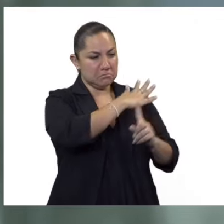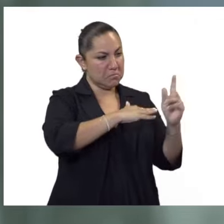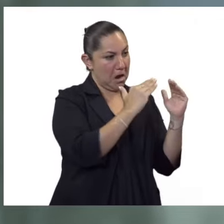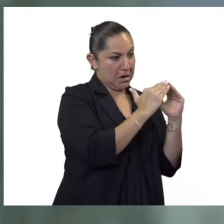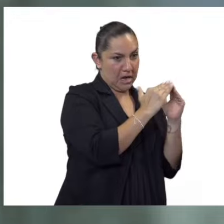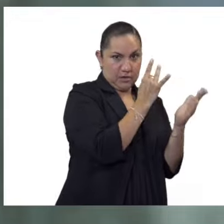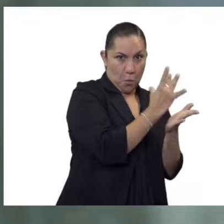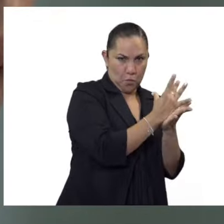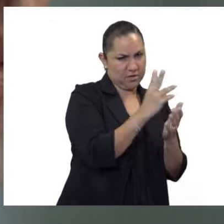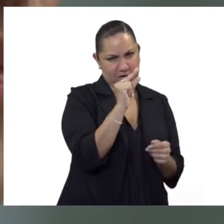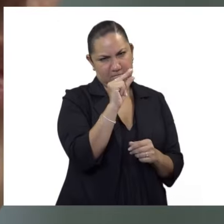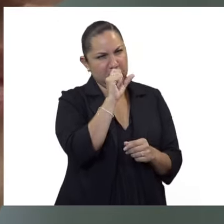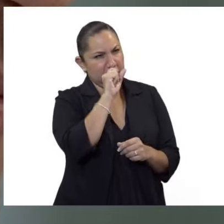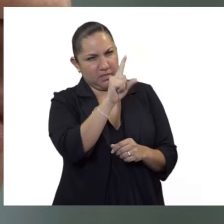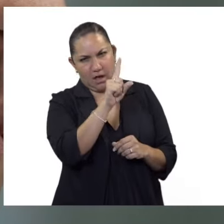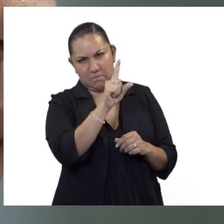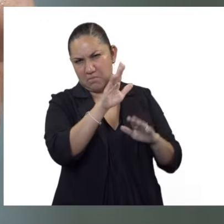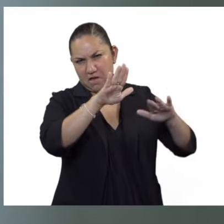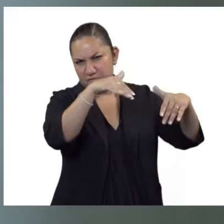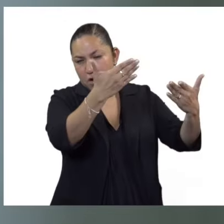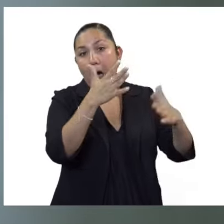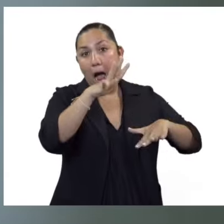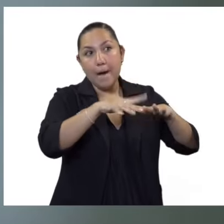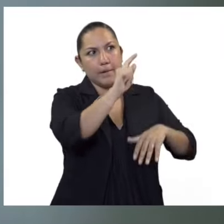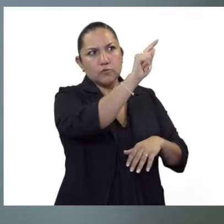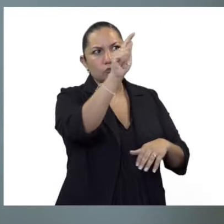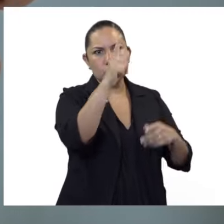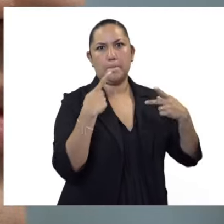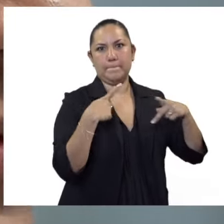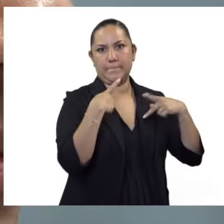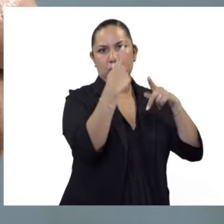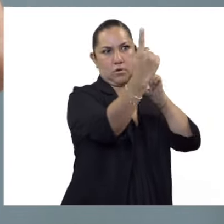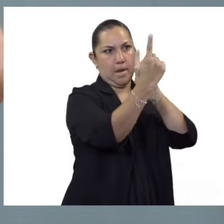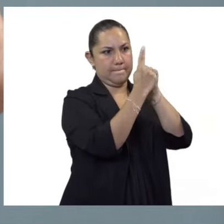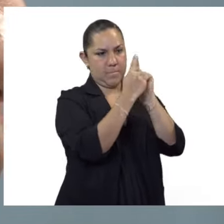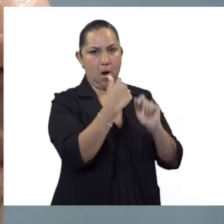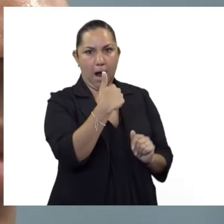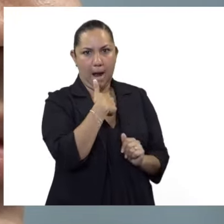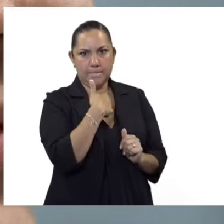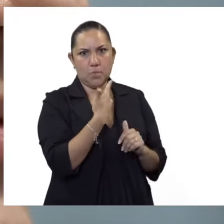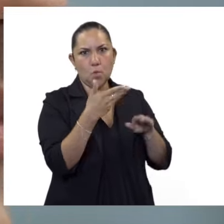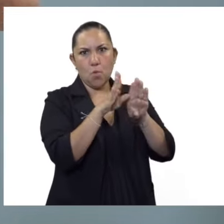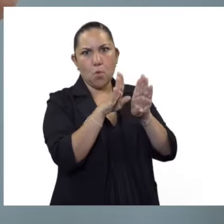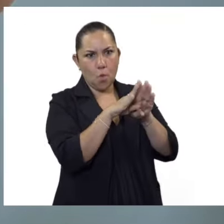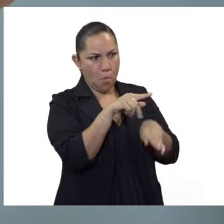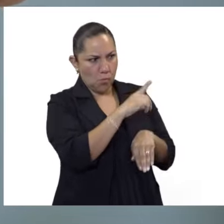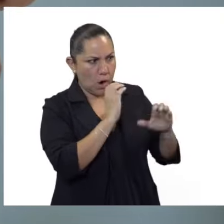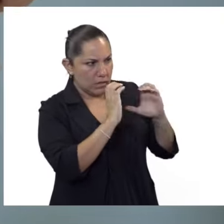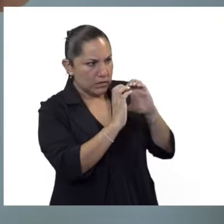no no sabía cómo hablarme a mí Por qué pues normalmente no tenía esa capacitación